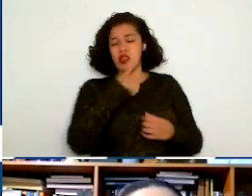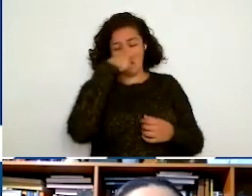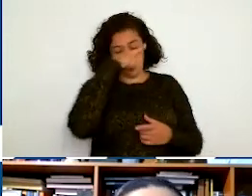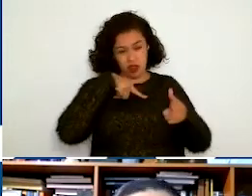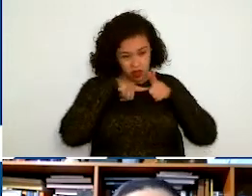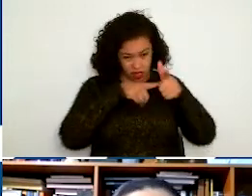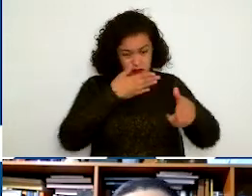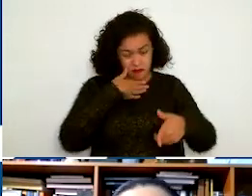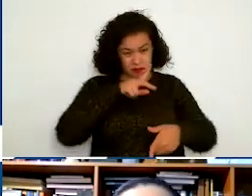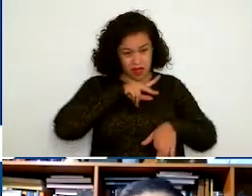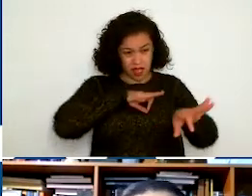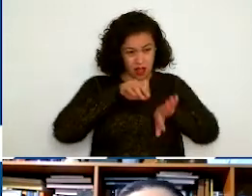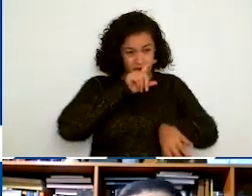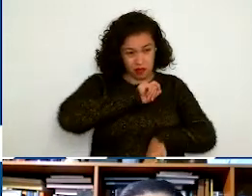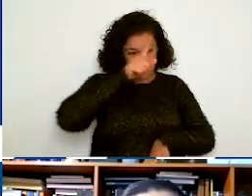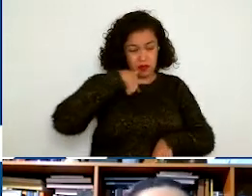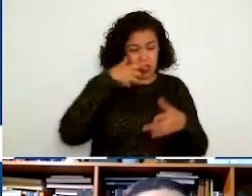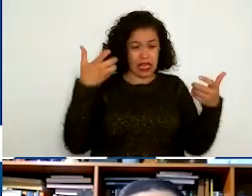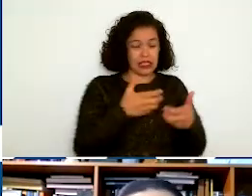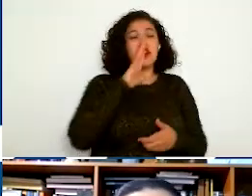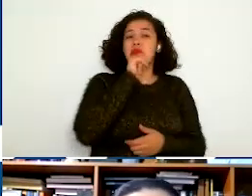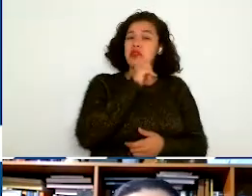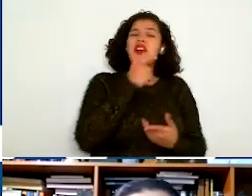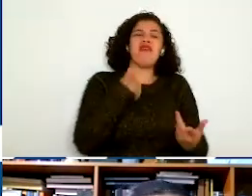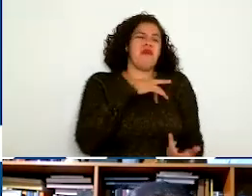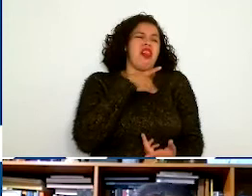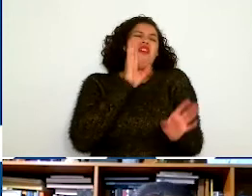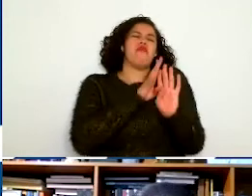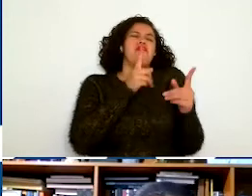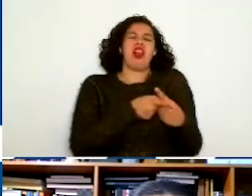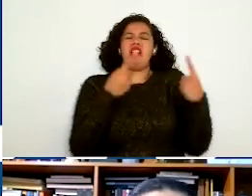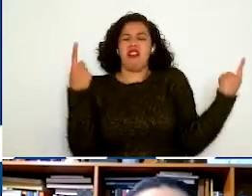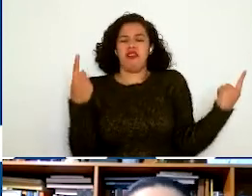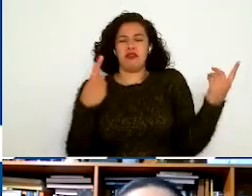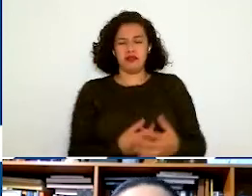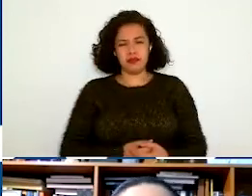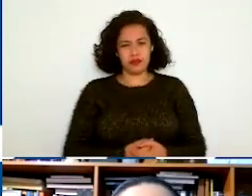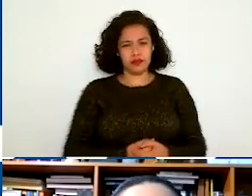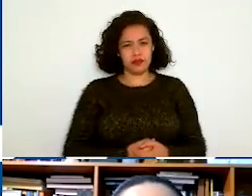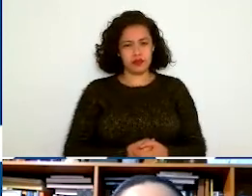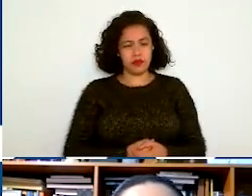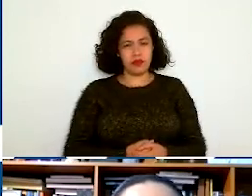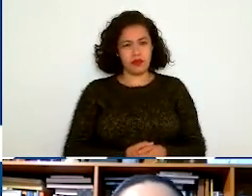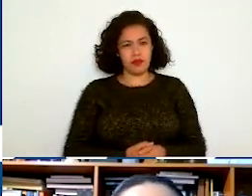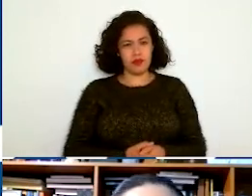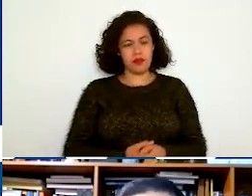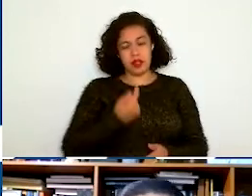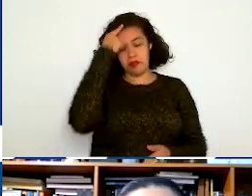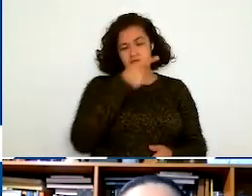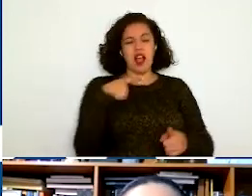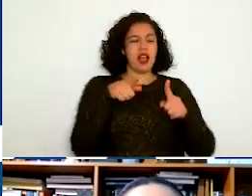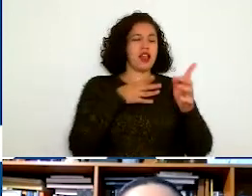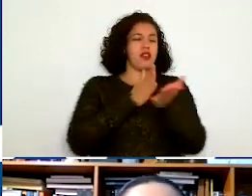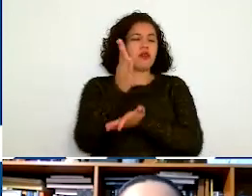poder ejercer mi profesión o para poder ejercer, mi profesión en el sentido de la intervención profesional que necesito